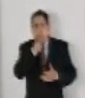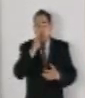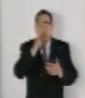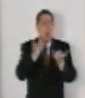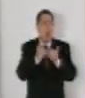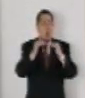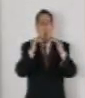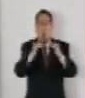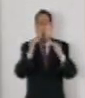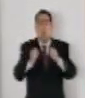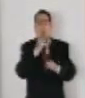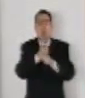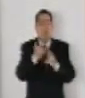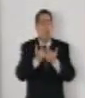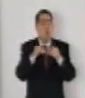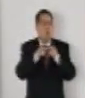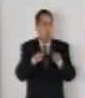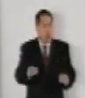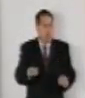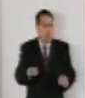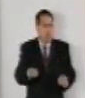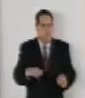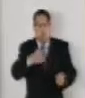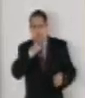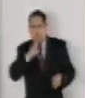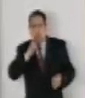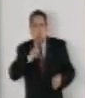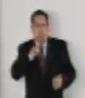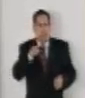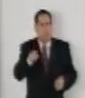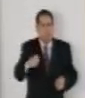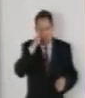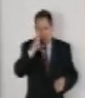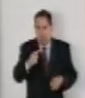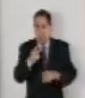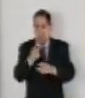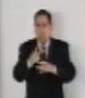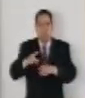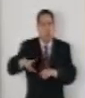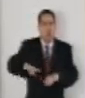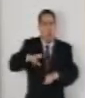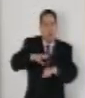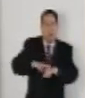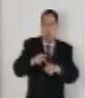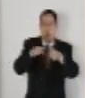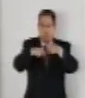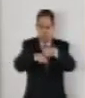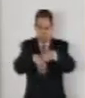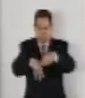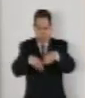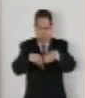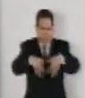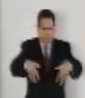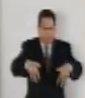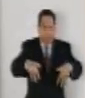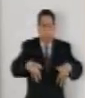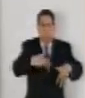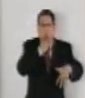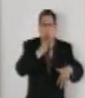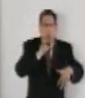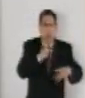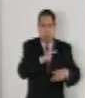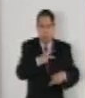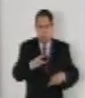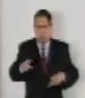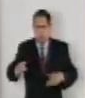de oportunidades entre hombres y mujeres, también en los gabinetes de los gobiernos estatales. Y